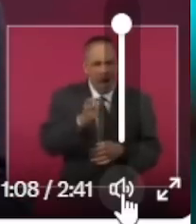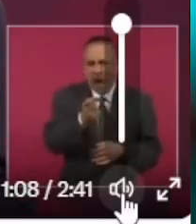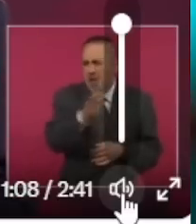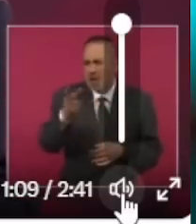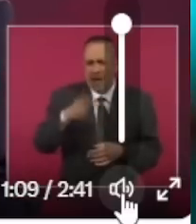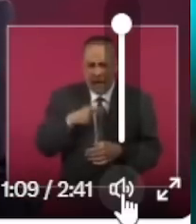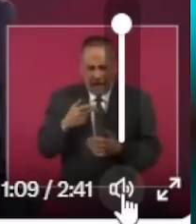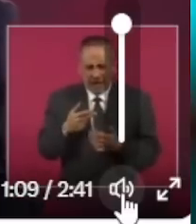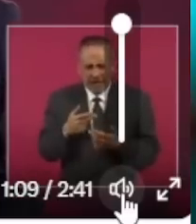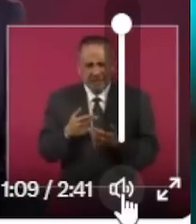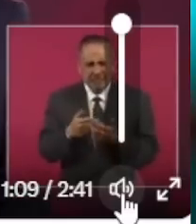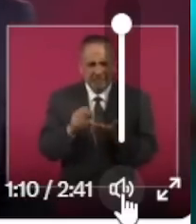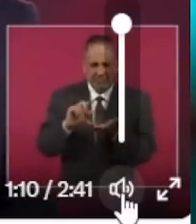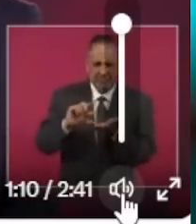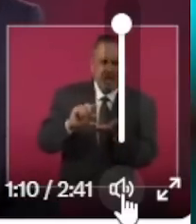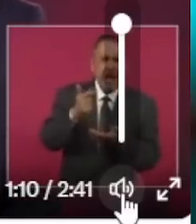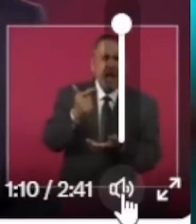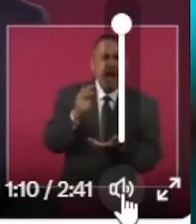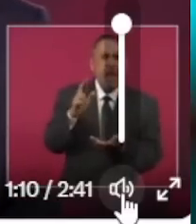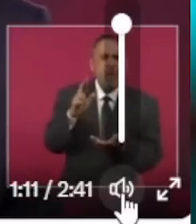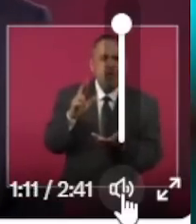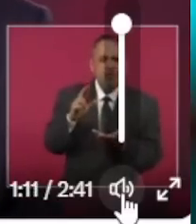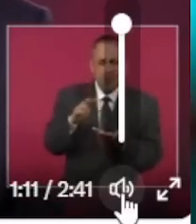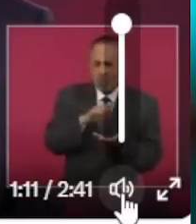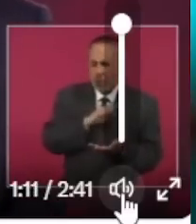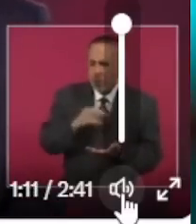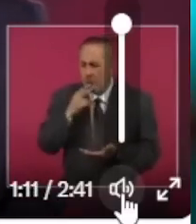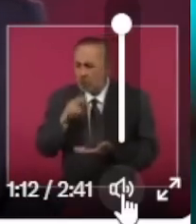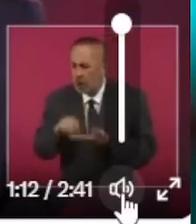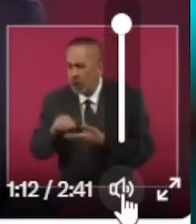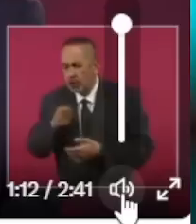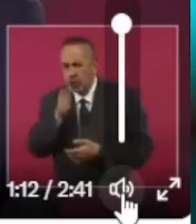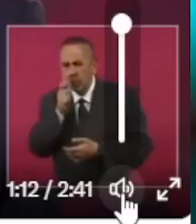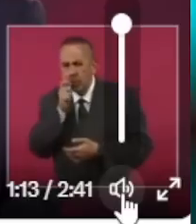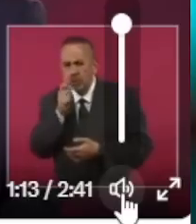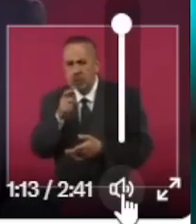que una persona puede consumir